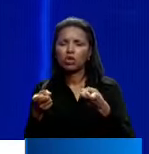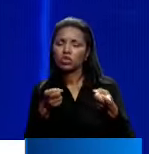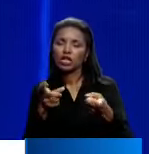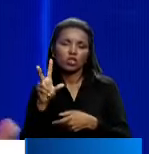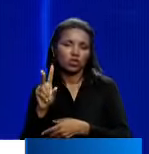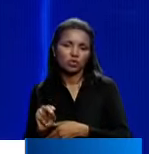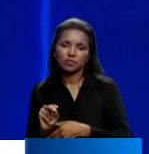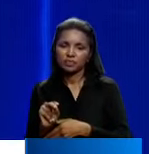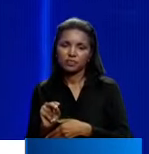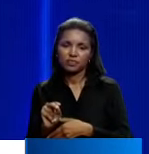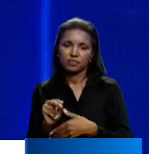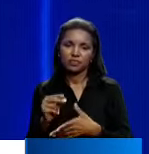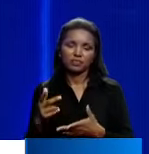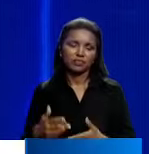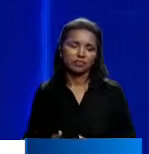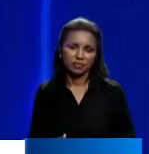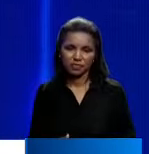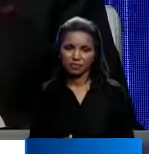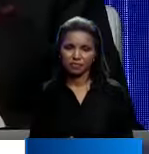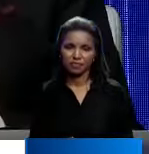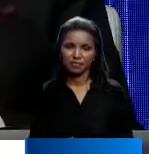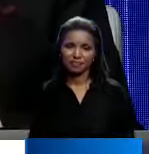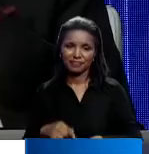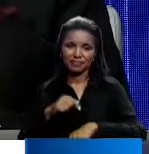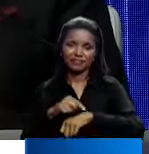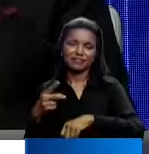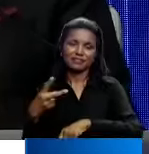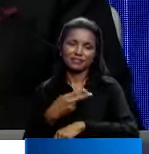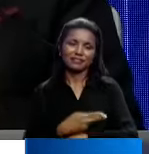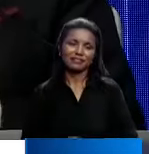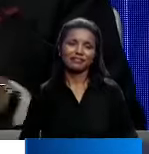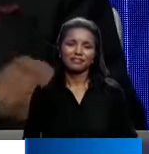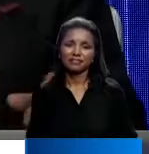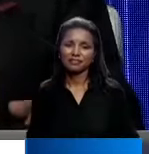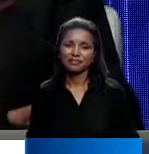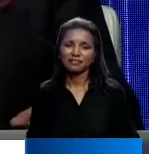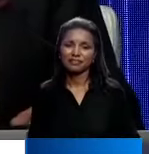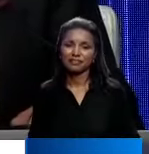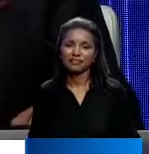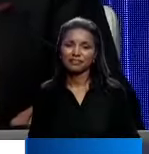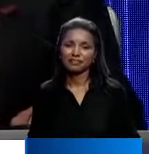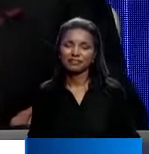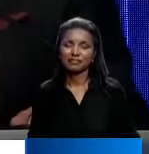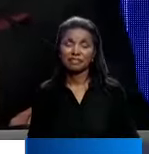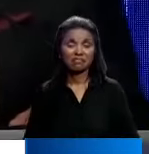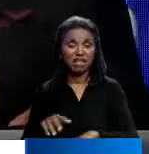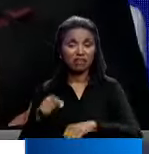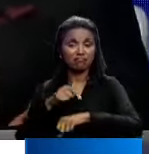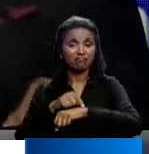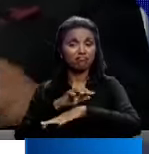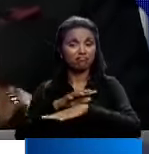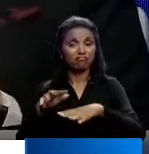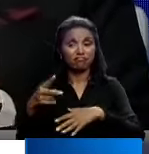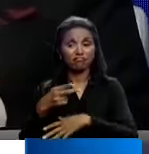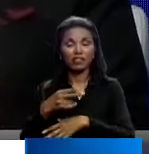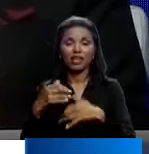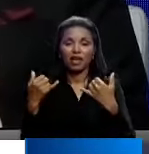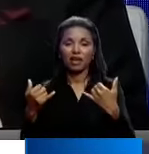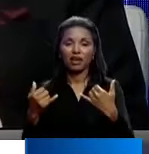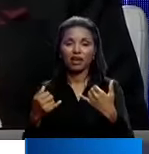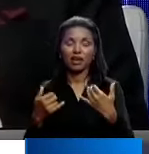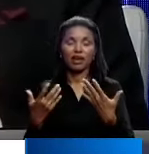manipular, porque no estamos. Ha terminado su tiempo, candidata Maribel Gordón, y precisamente con su